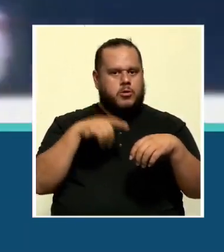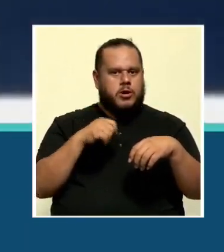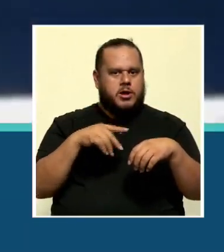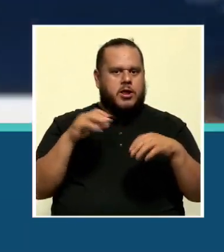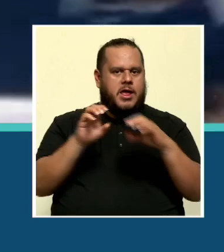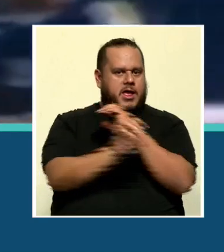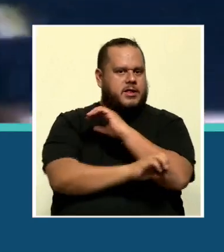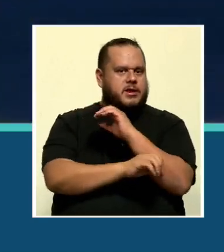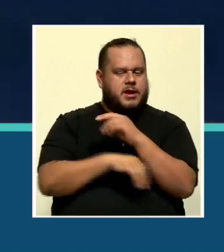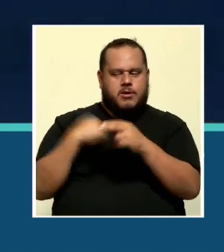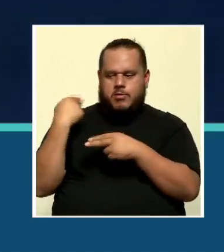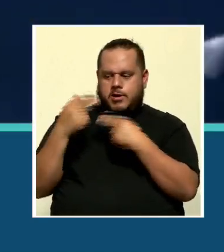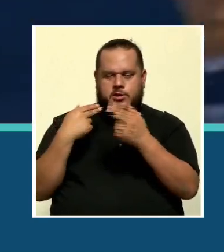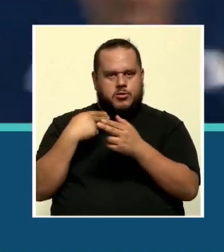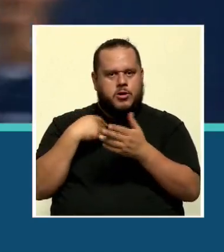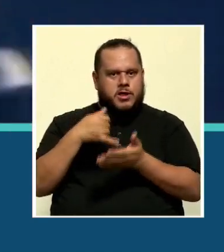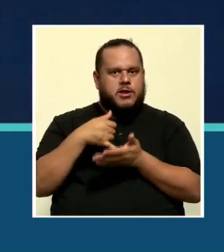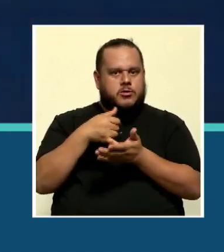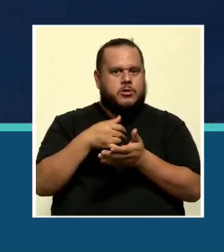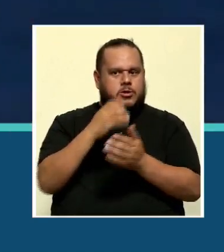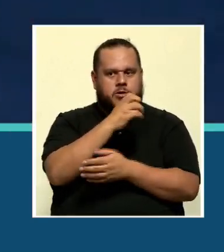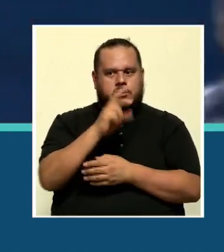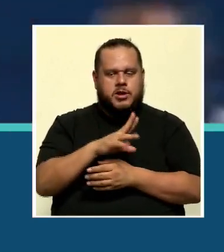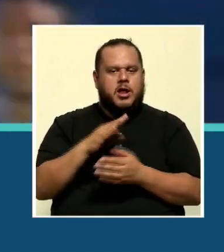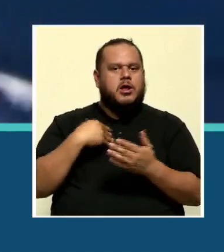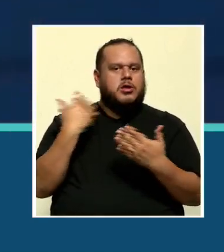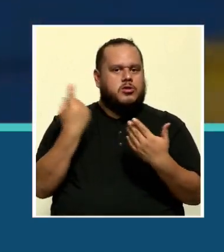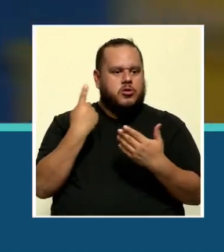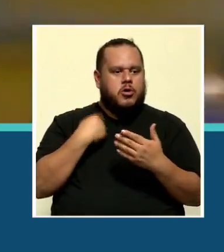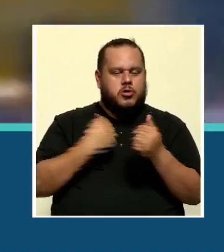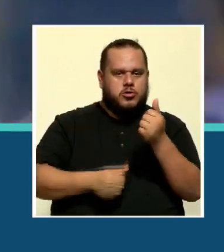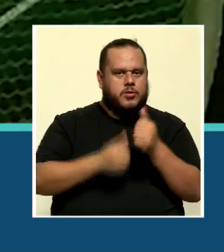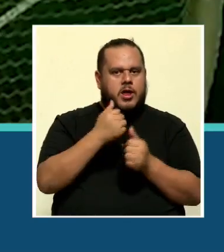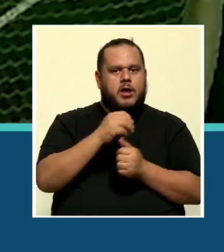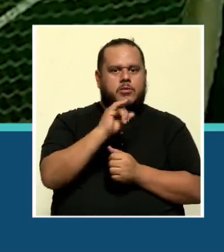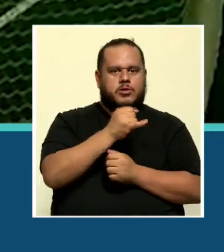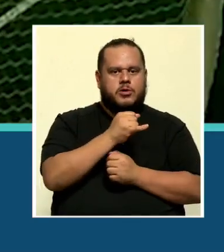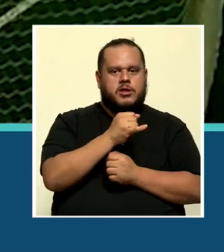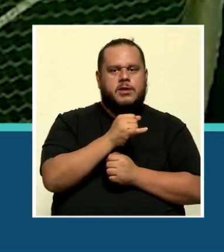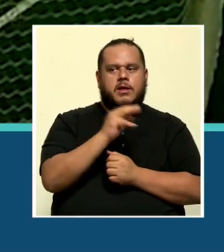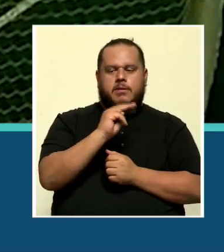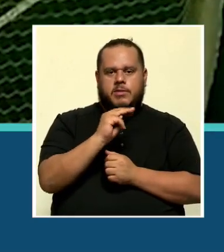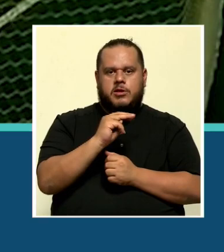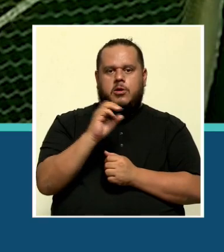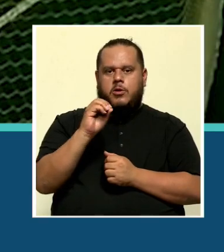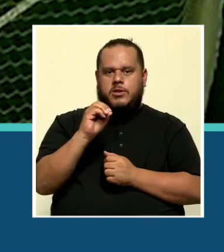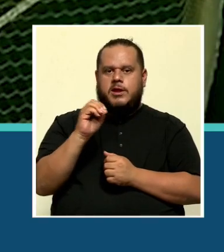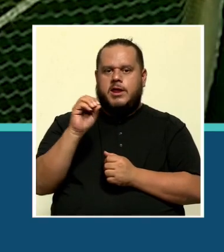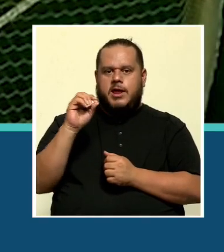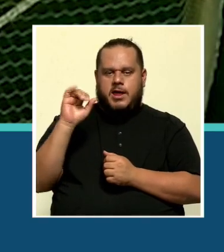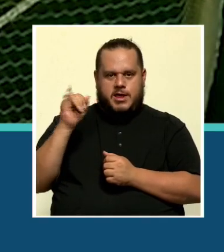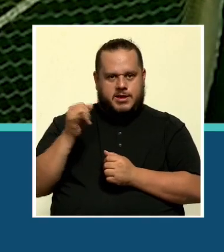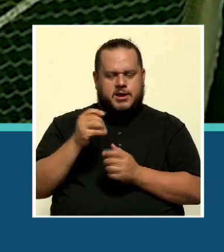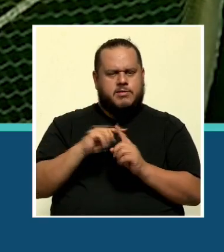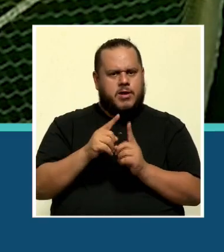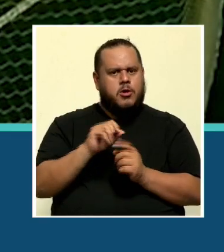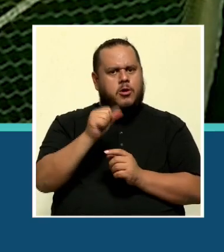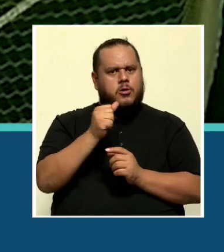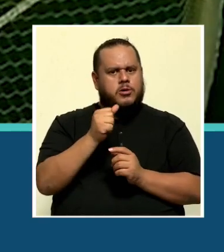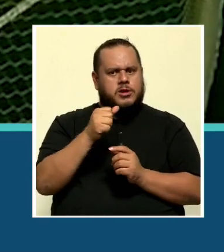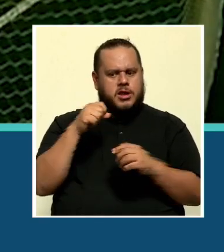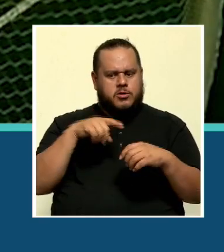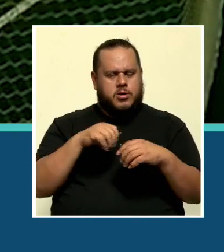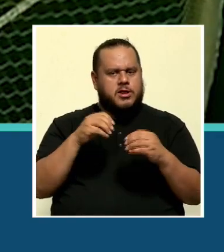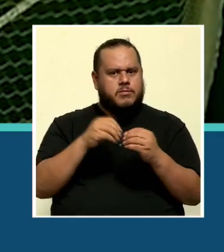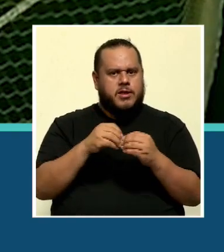en la historia del torneo tico, solo superado por Joseph Miso, Jorge Barbosa y Odir Yaques, pero con un registro que con 10 goles más que